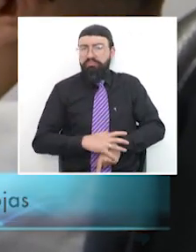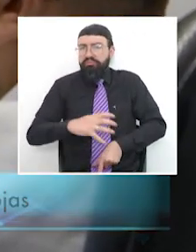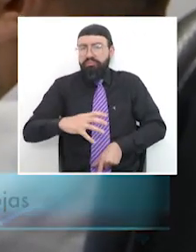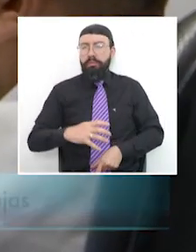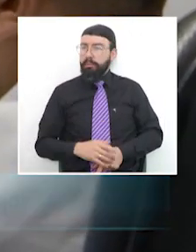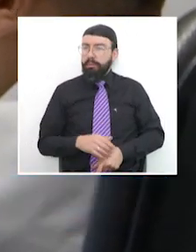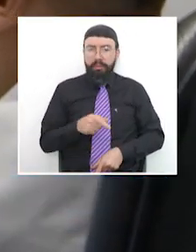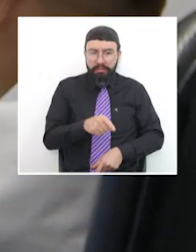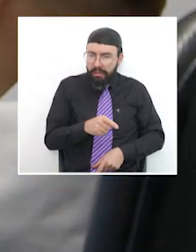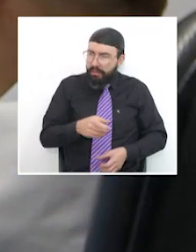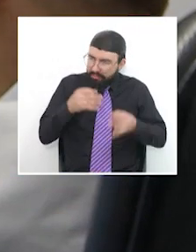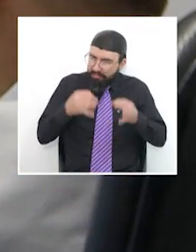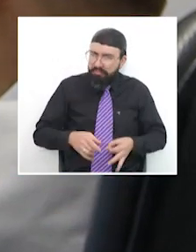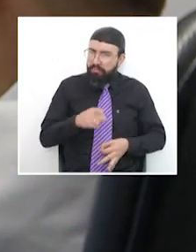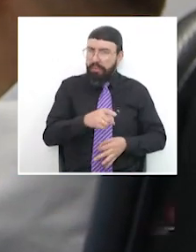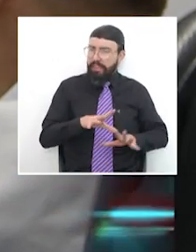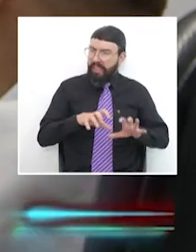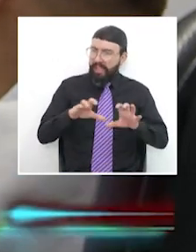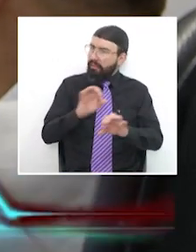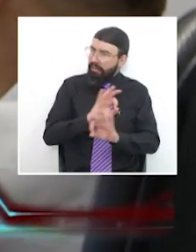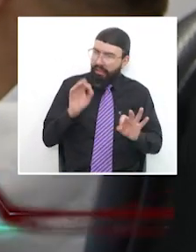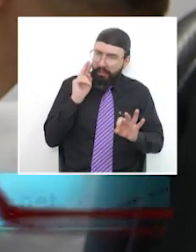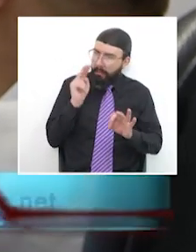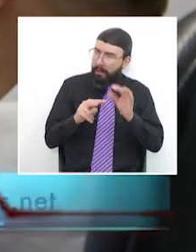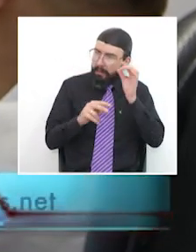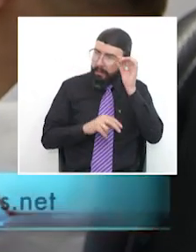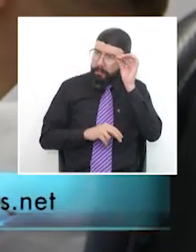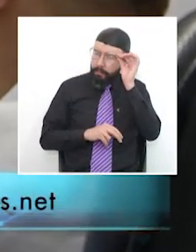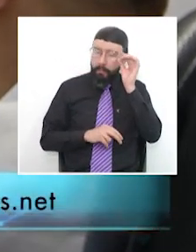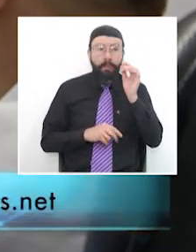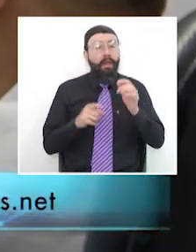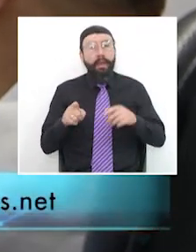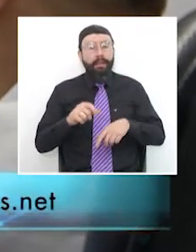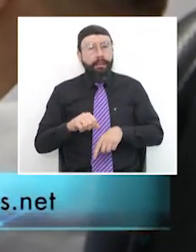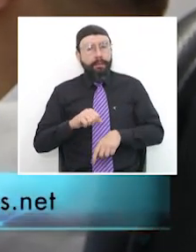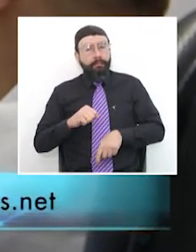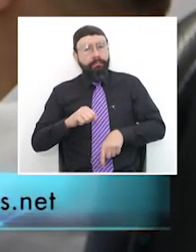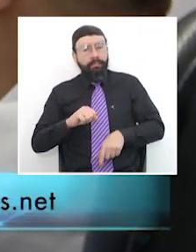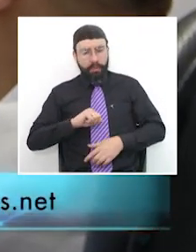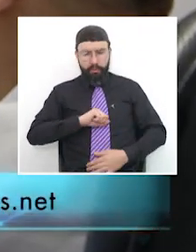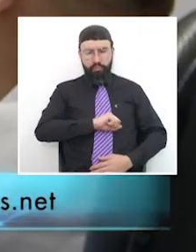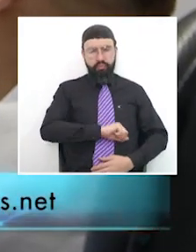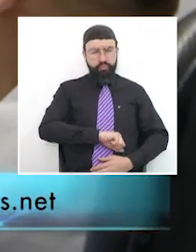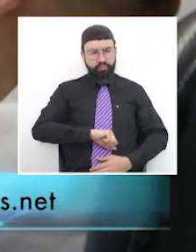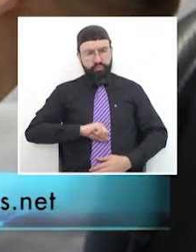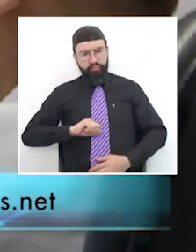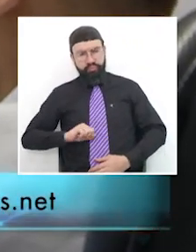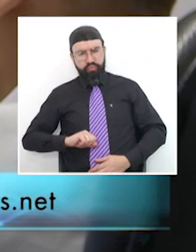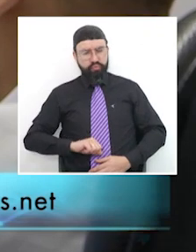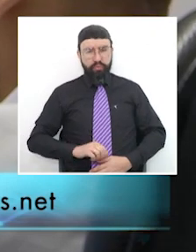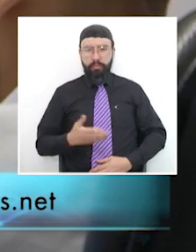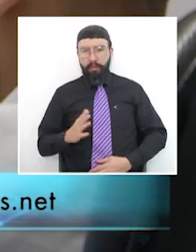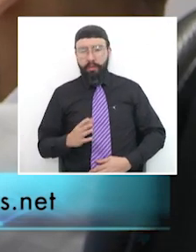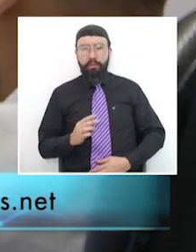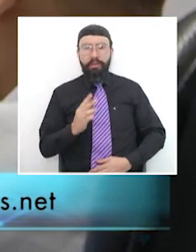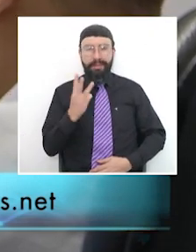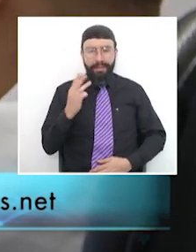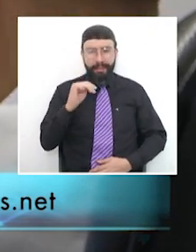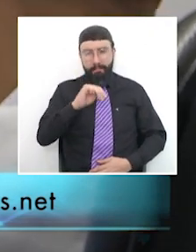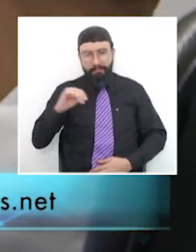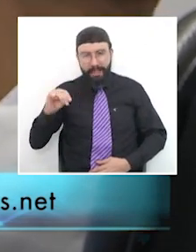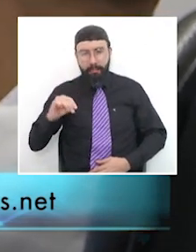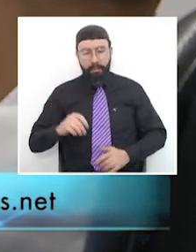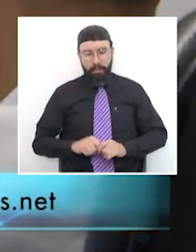signos de cáncer ahí o de lesiones. La ecografía realmente empieza a determinar masas más o menos después de los 3 milímetros, ¿no?